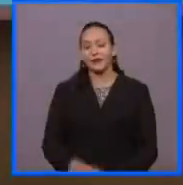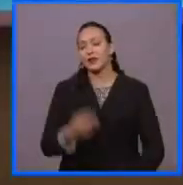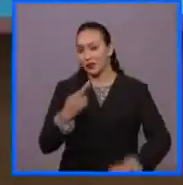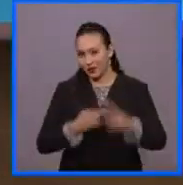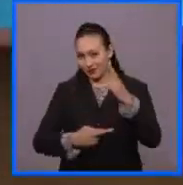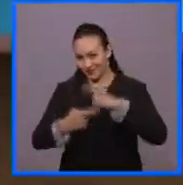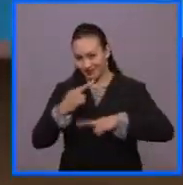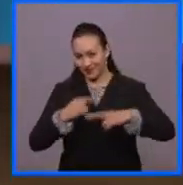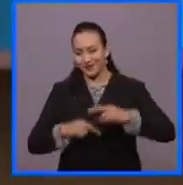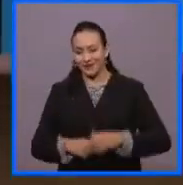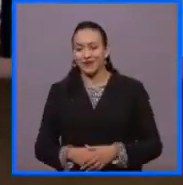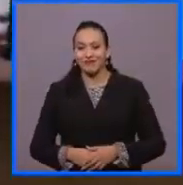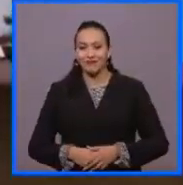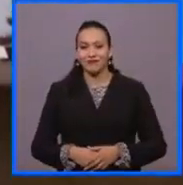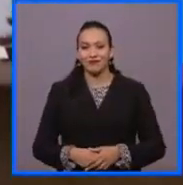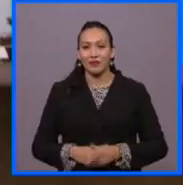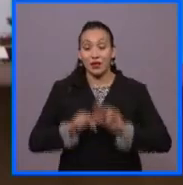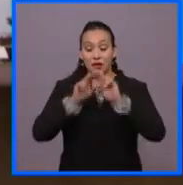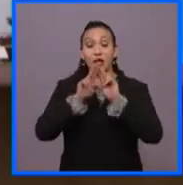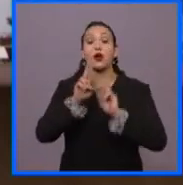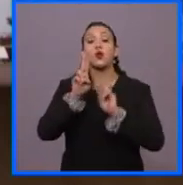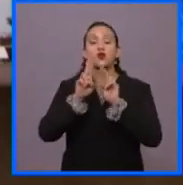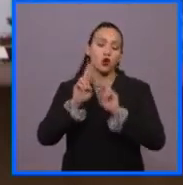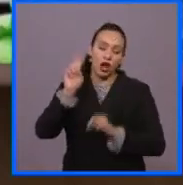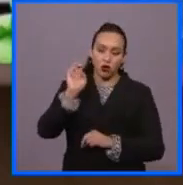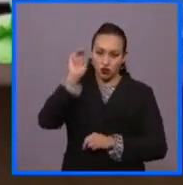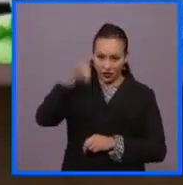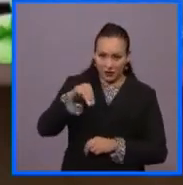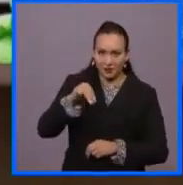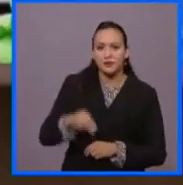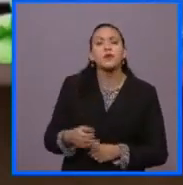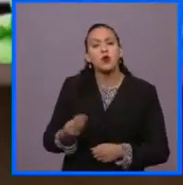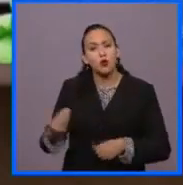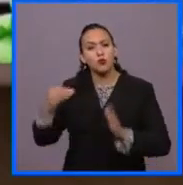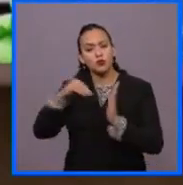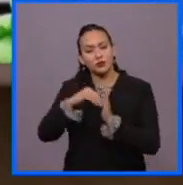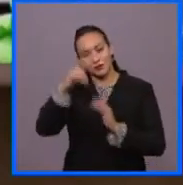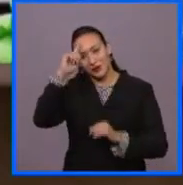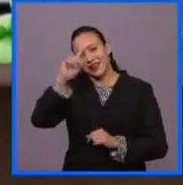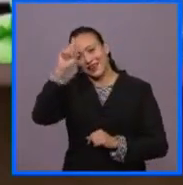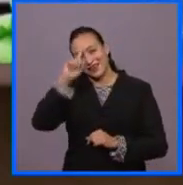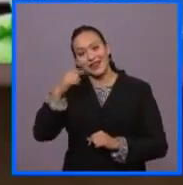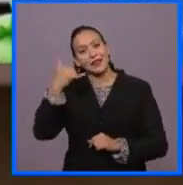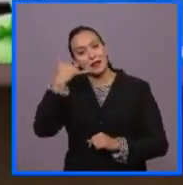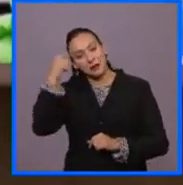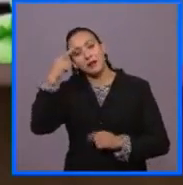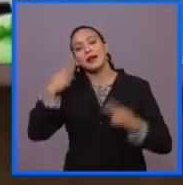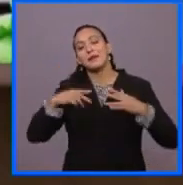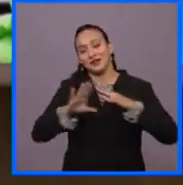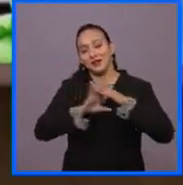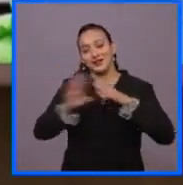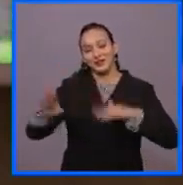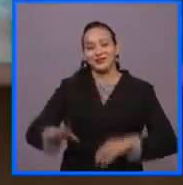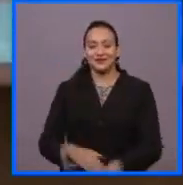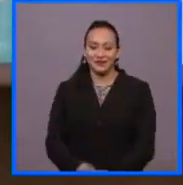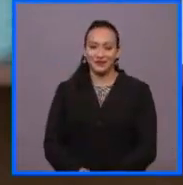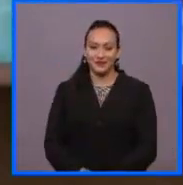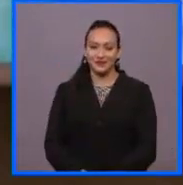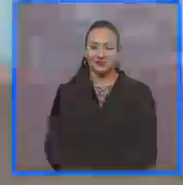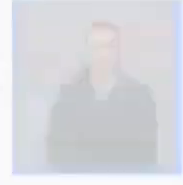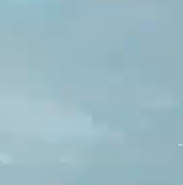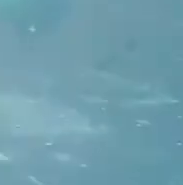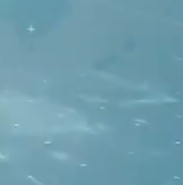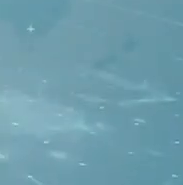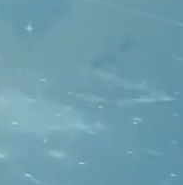Al regresar, la UNAM estableció sistema de orientación telefónica para migrantes.